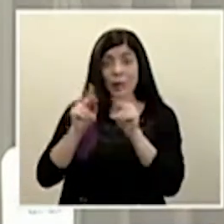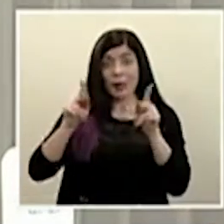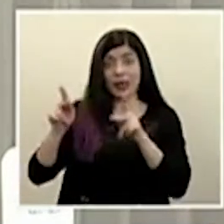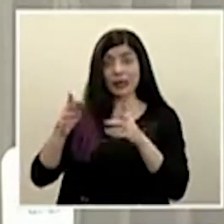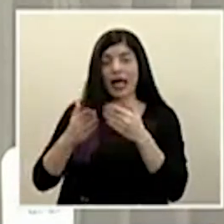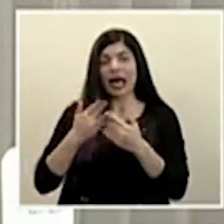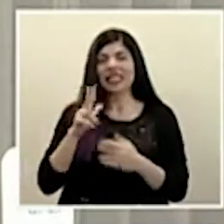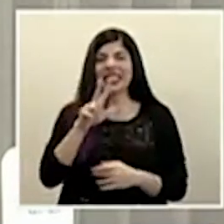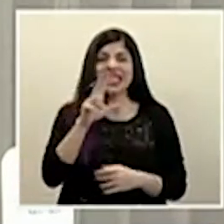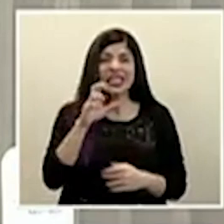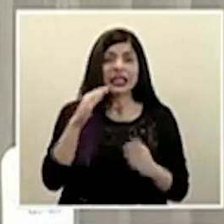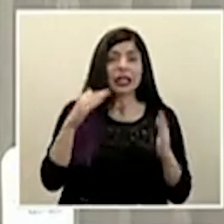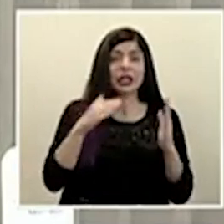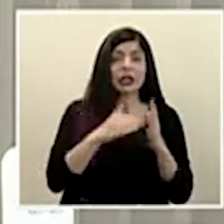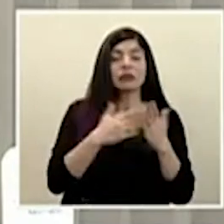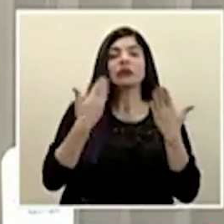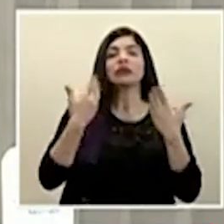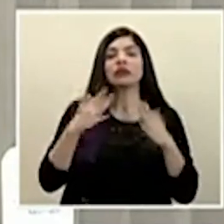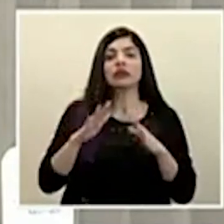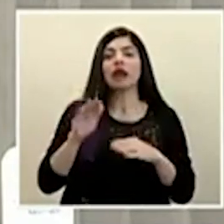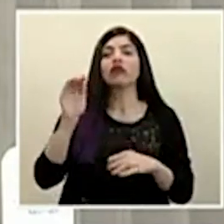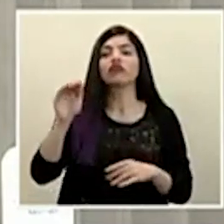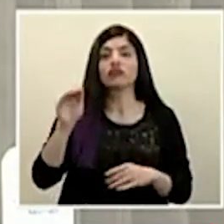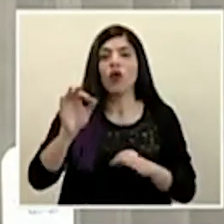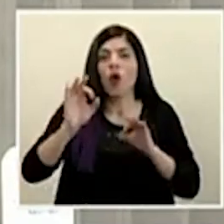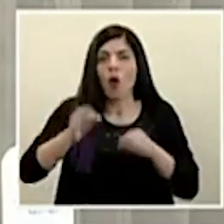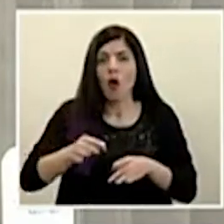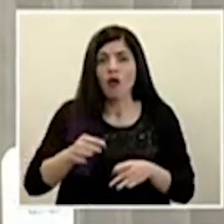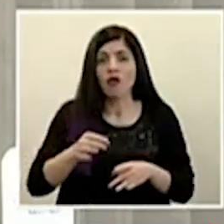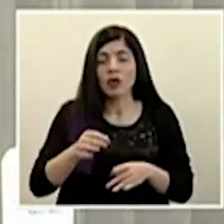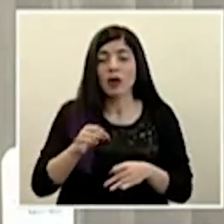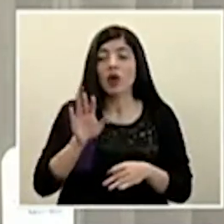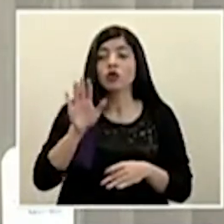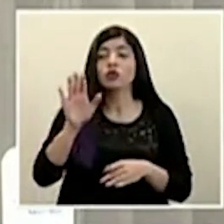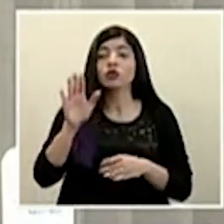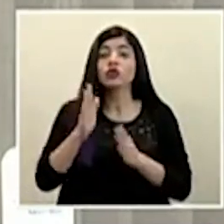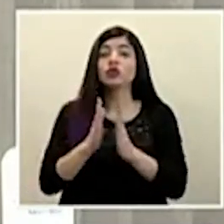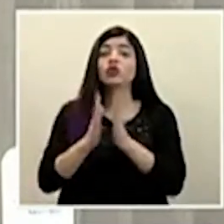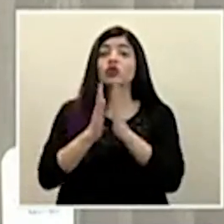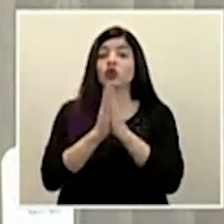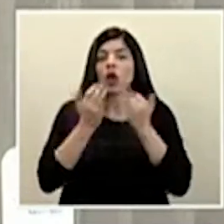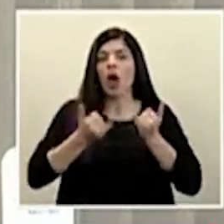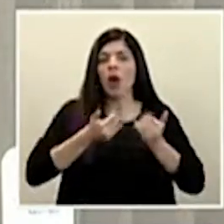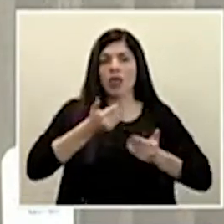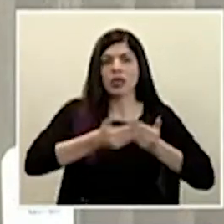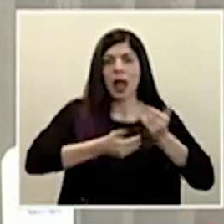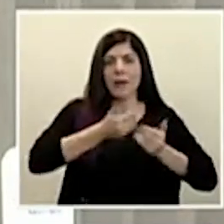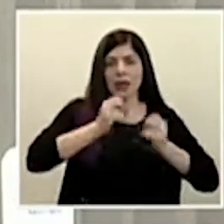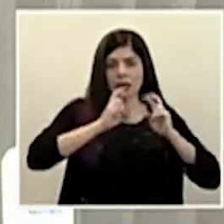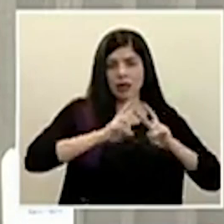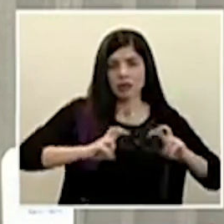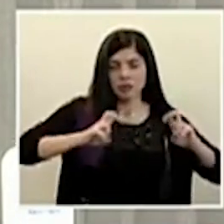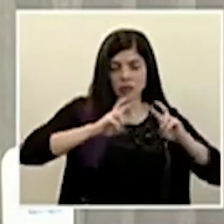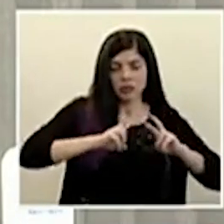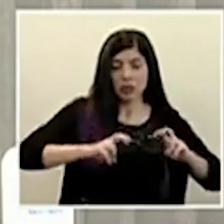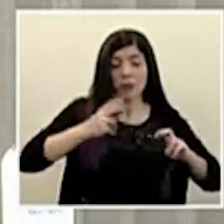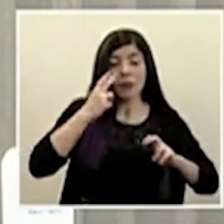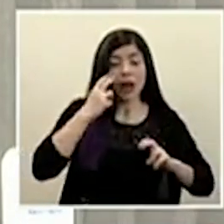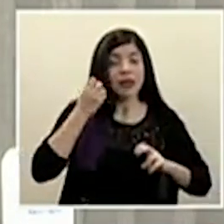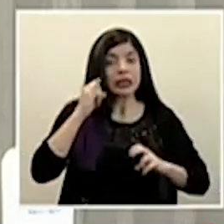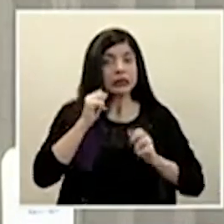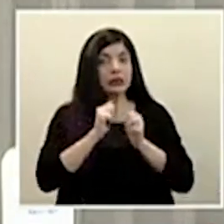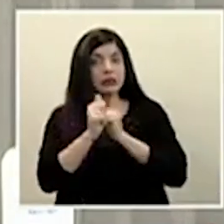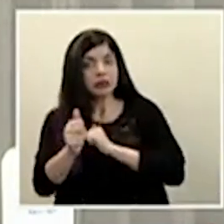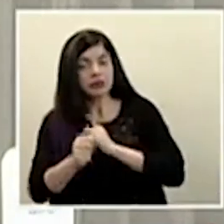de 300,000 ya recibieron la confirmación de que su solicitud está en trámite y en revisión para ver si